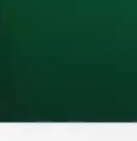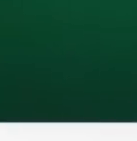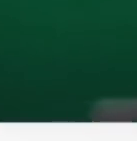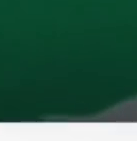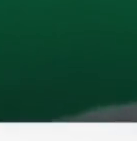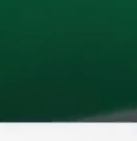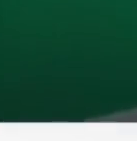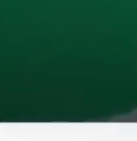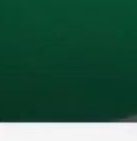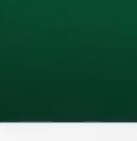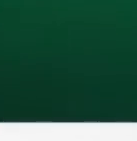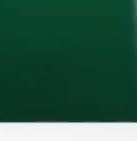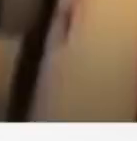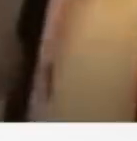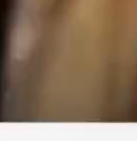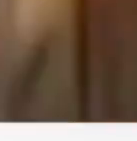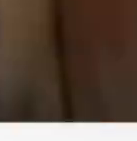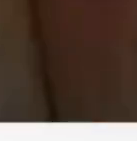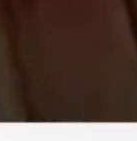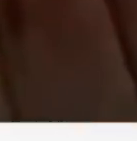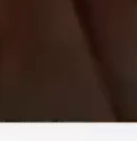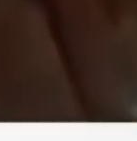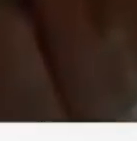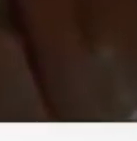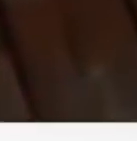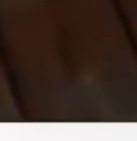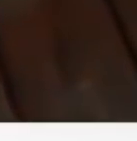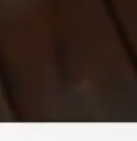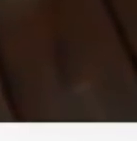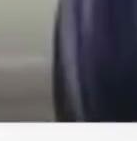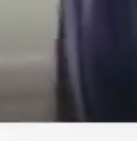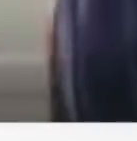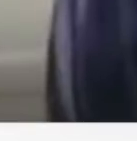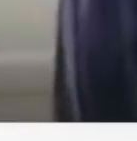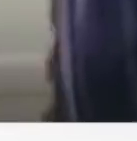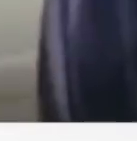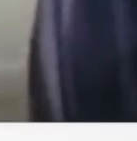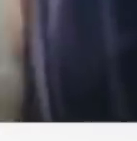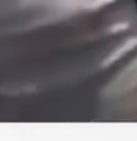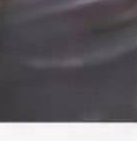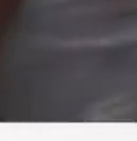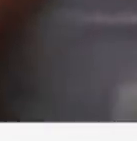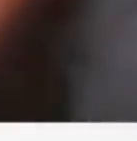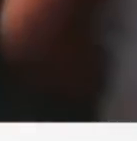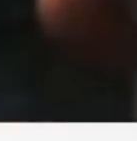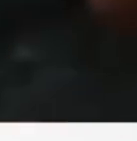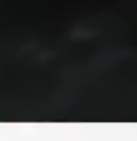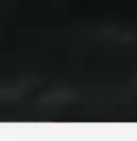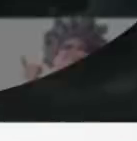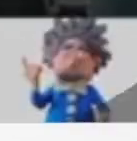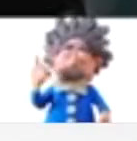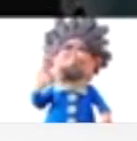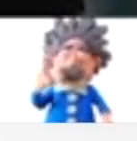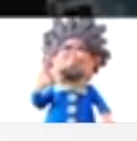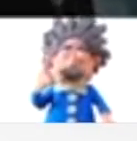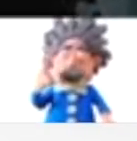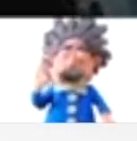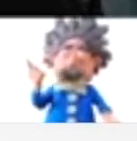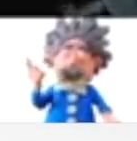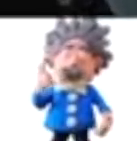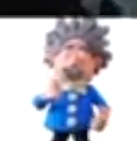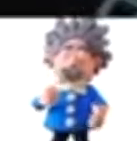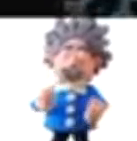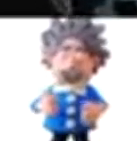300.000. A ver, no se trata de ser alarmista, porque si bien no está probado que